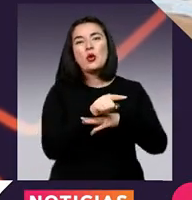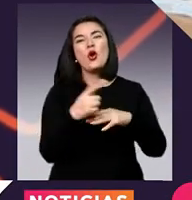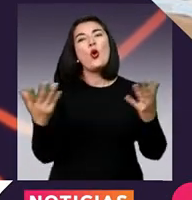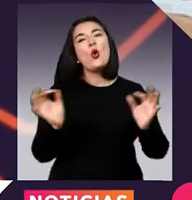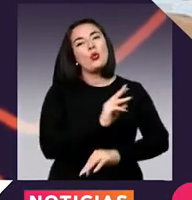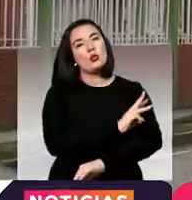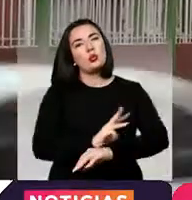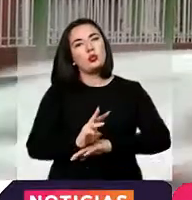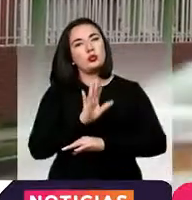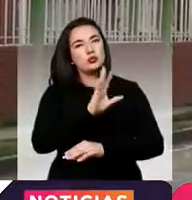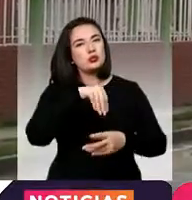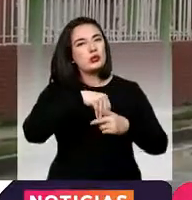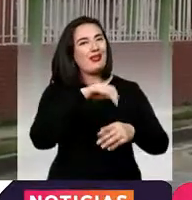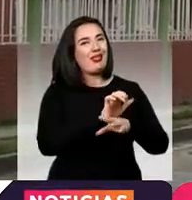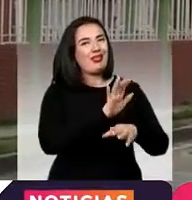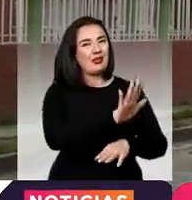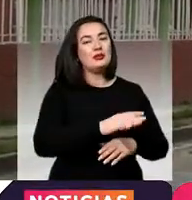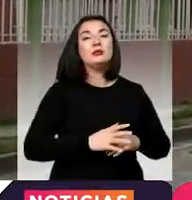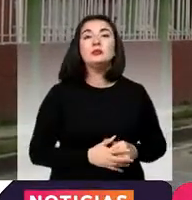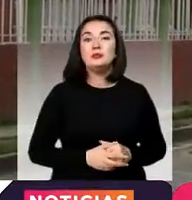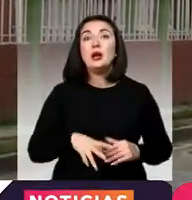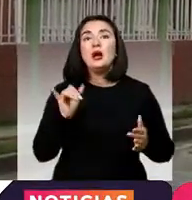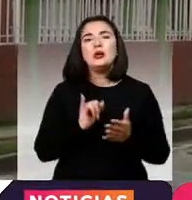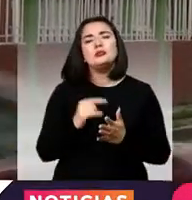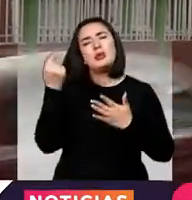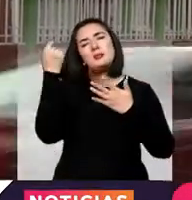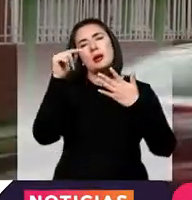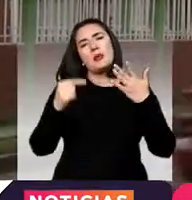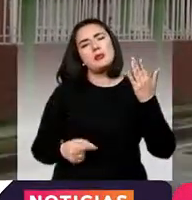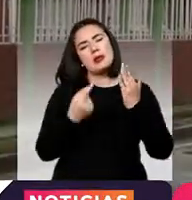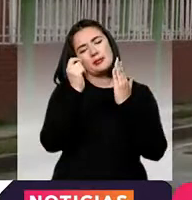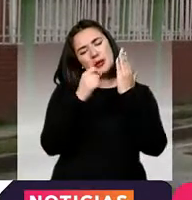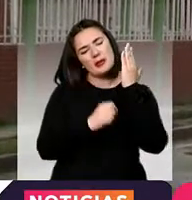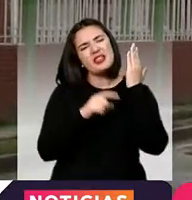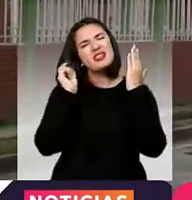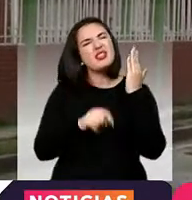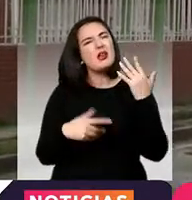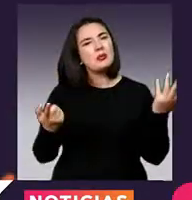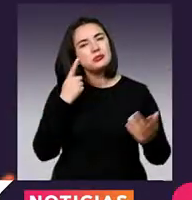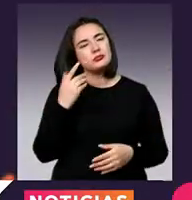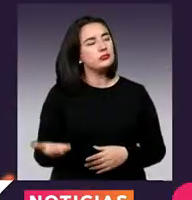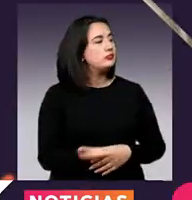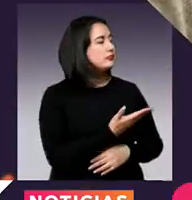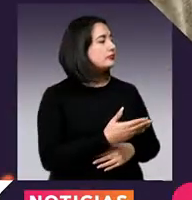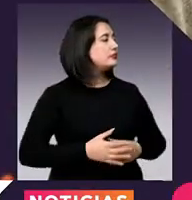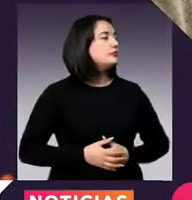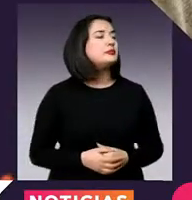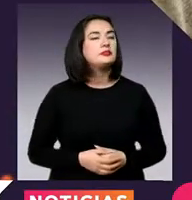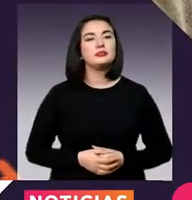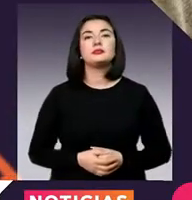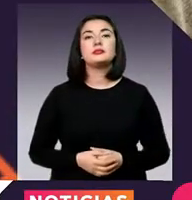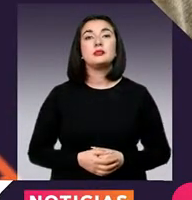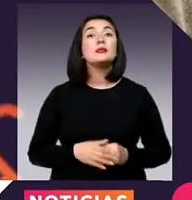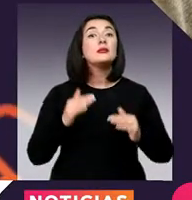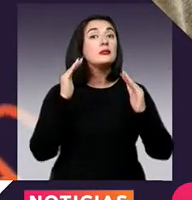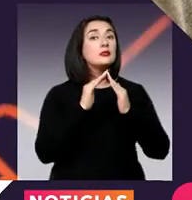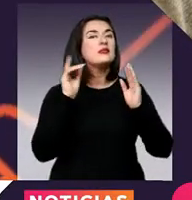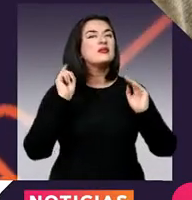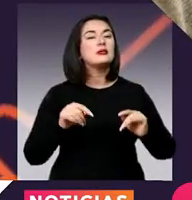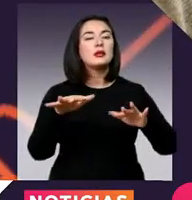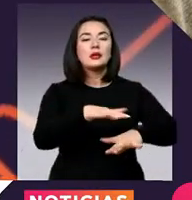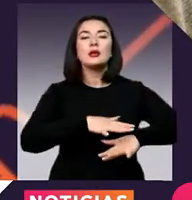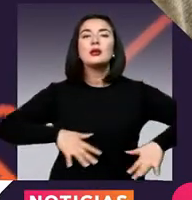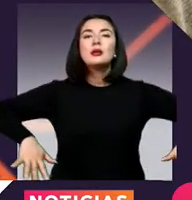de la entidad. Entre los requisitos que se deben cumplir están los siguientes. La vivienda debe estar ubicada en un